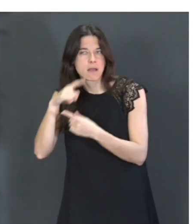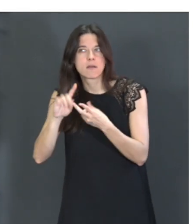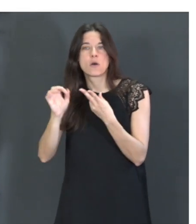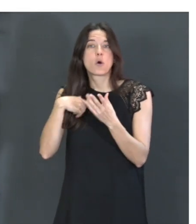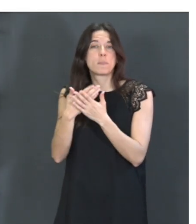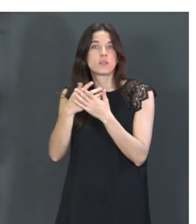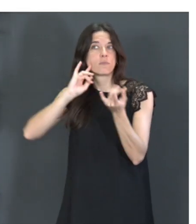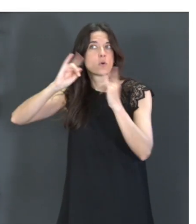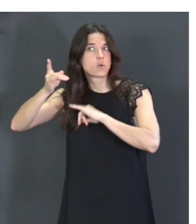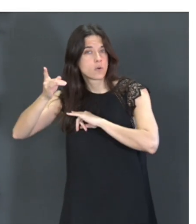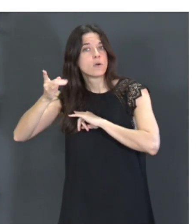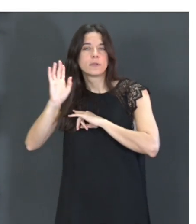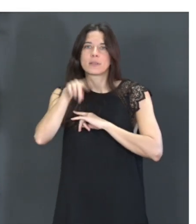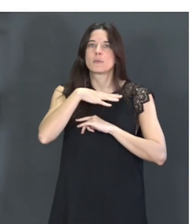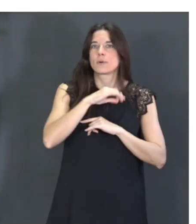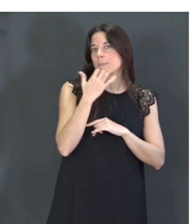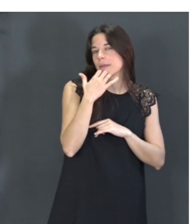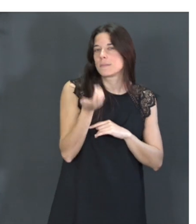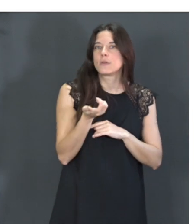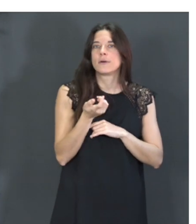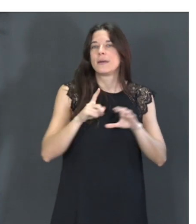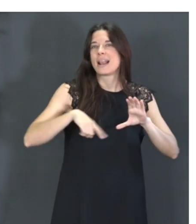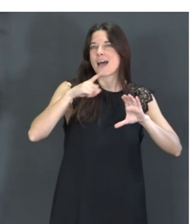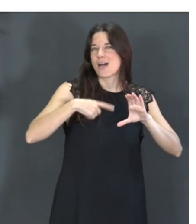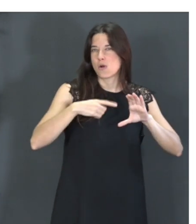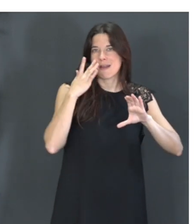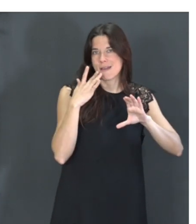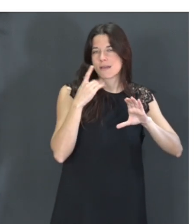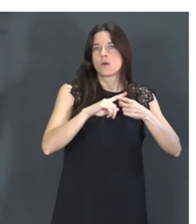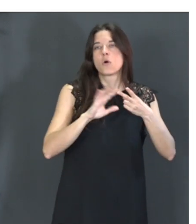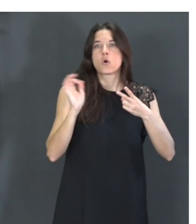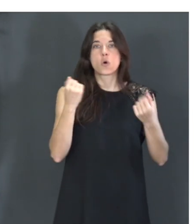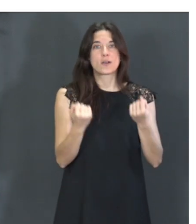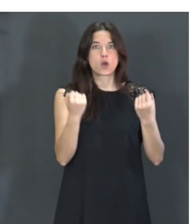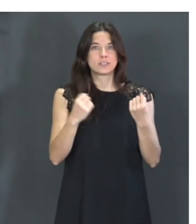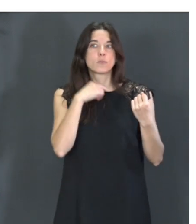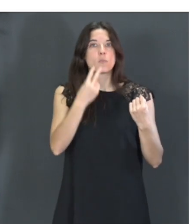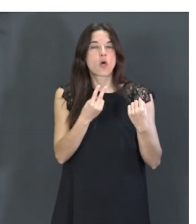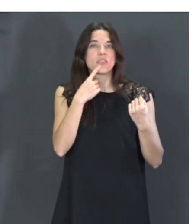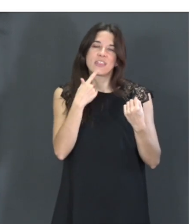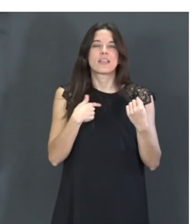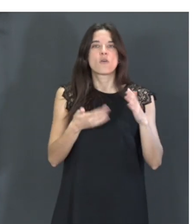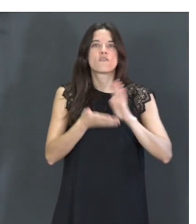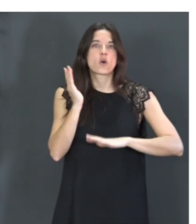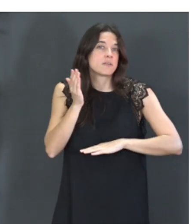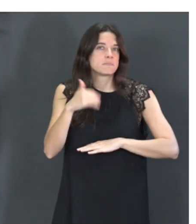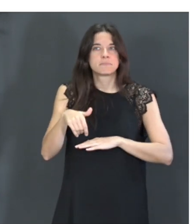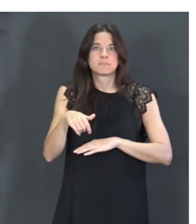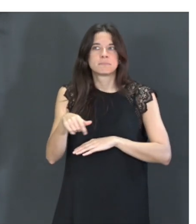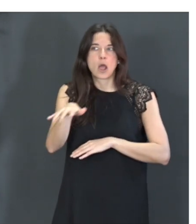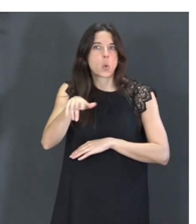llamada, pero va a poder ser poner la lavadora, o en el coche por voz decirle que vas a tal